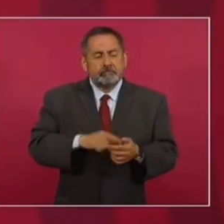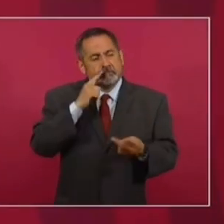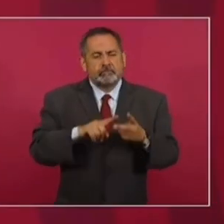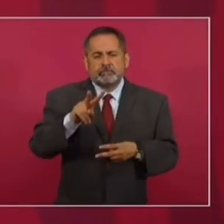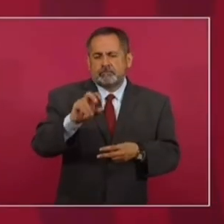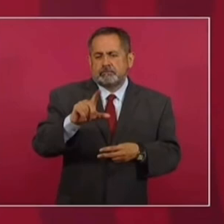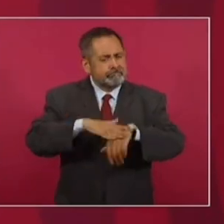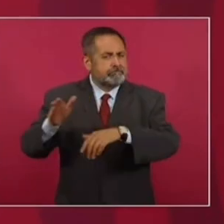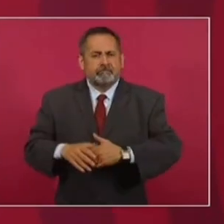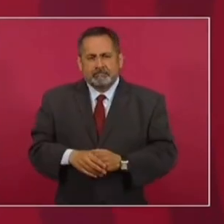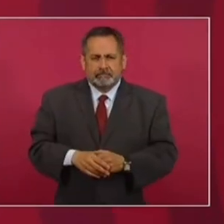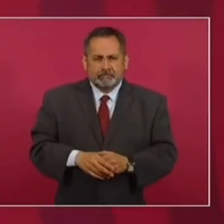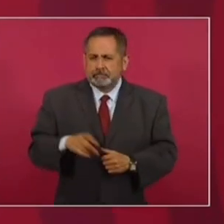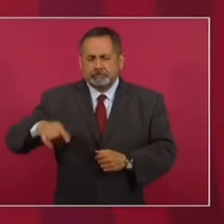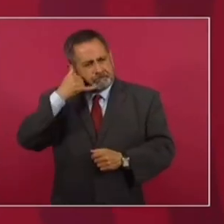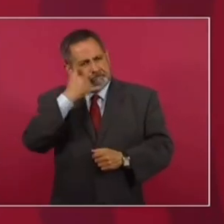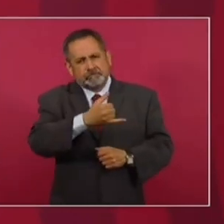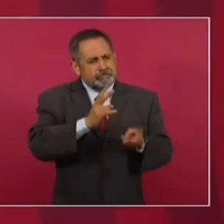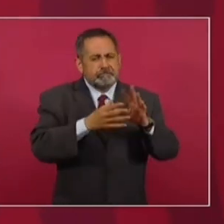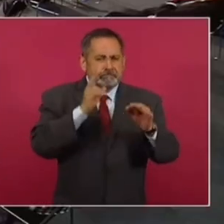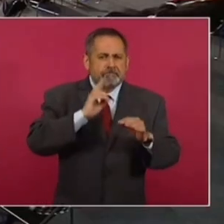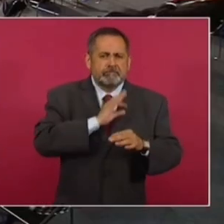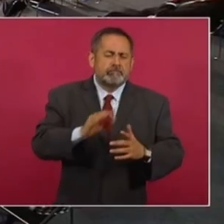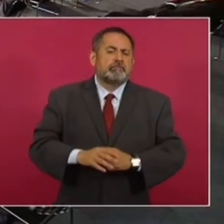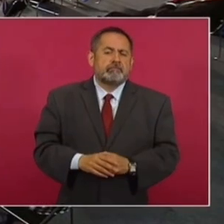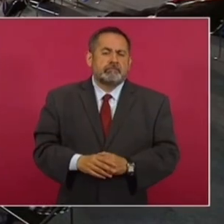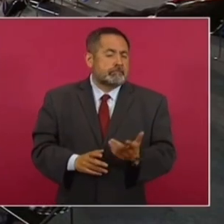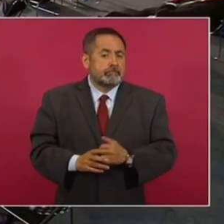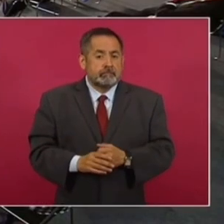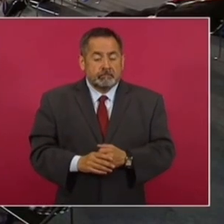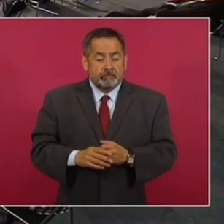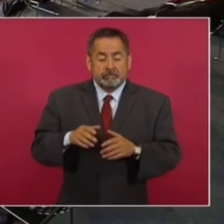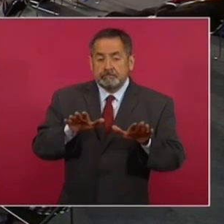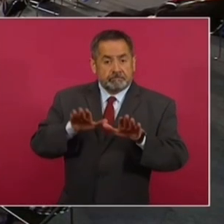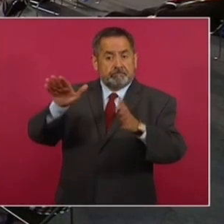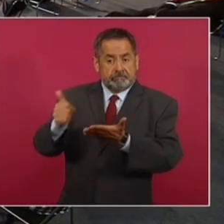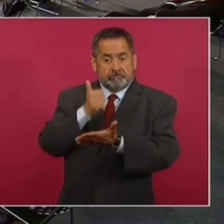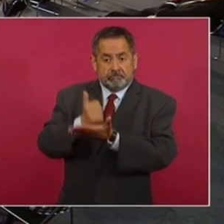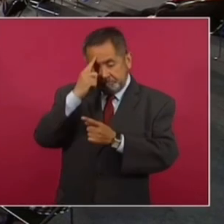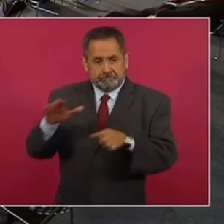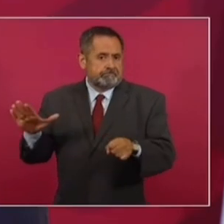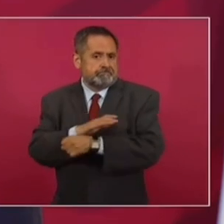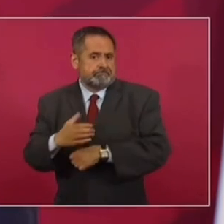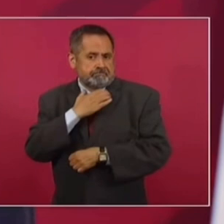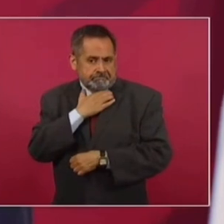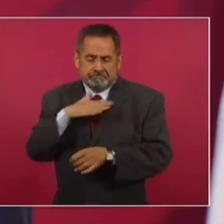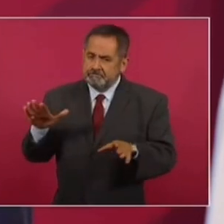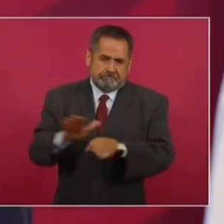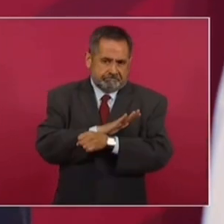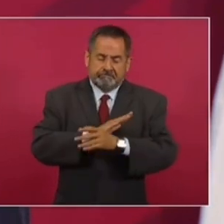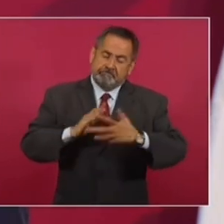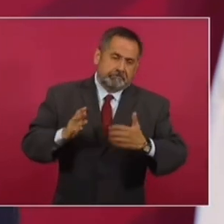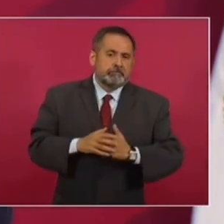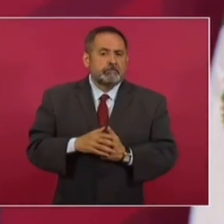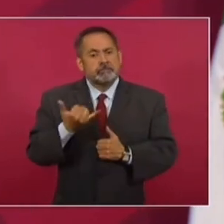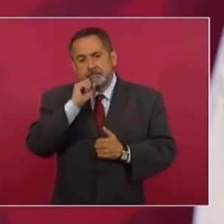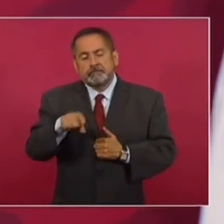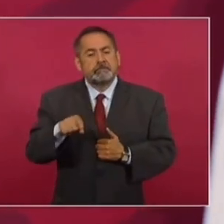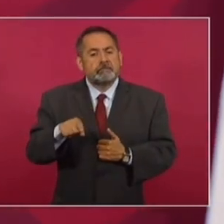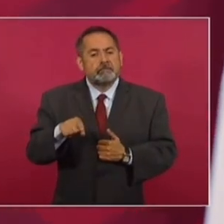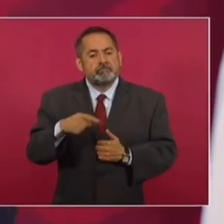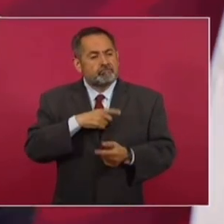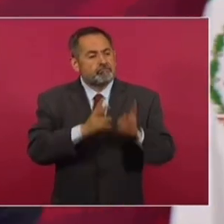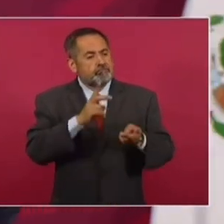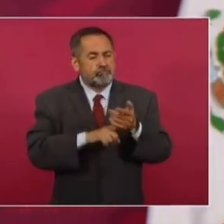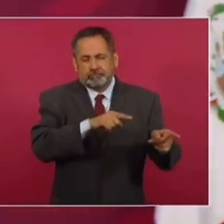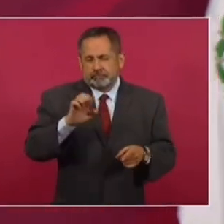Volari también, que les hablen para qué. Porque el aeropuerto de la ciudad ya está lleno. Y le